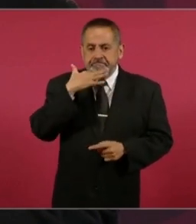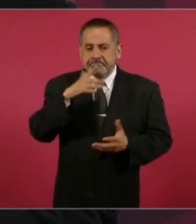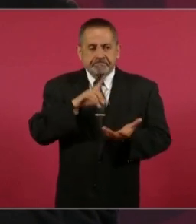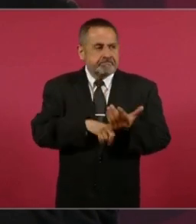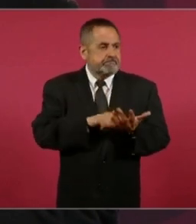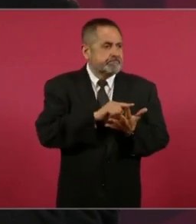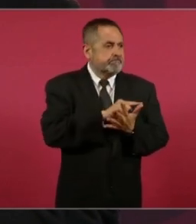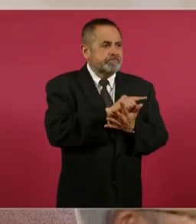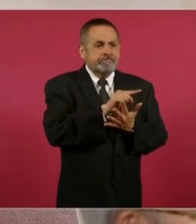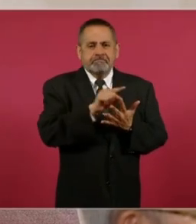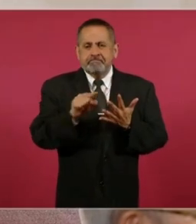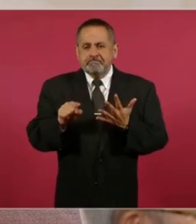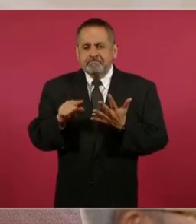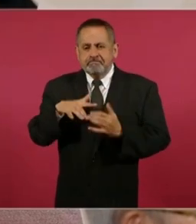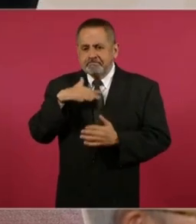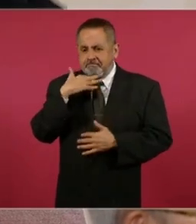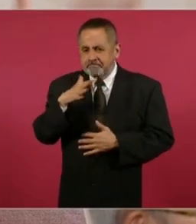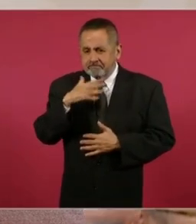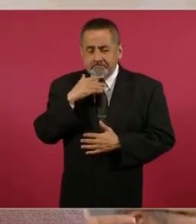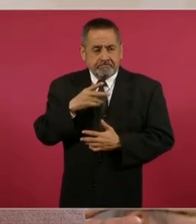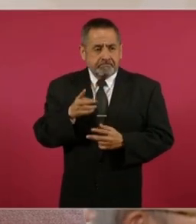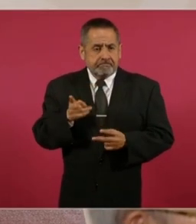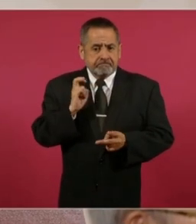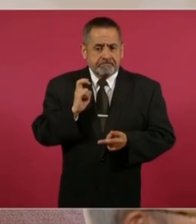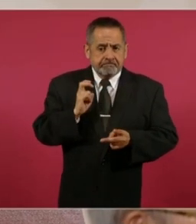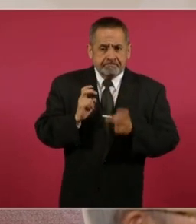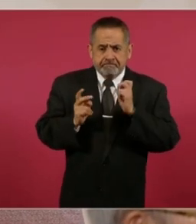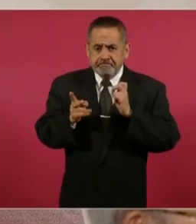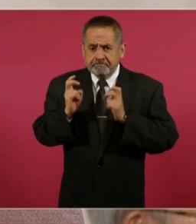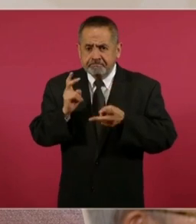generalizado d todos